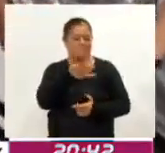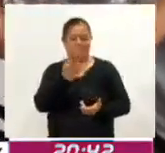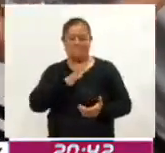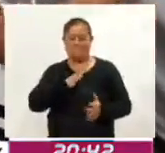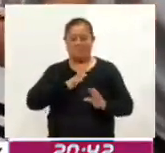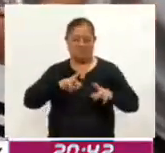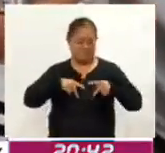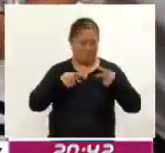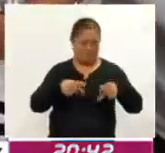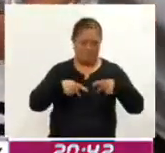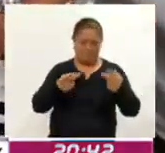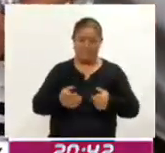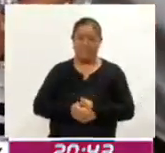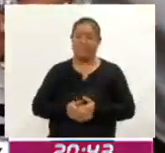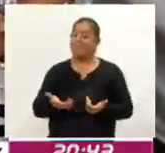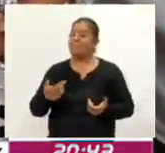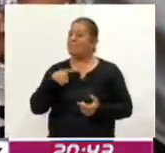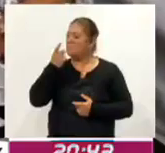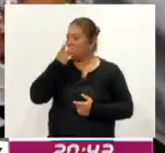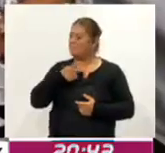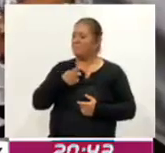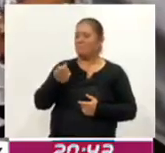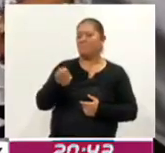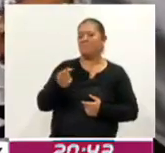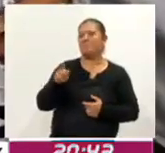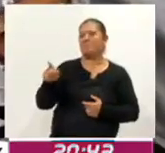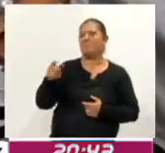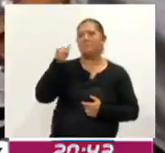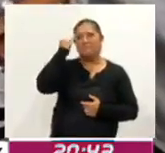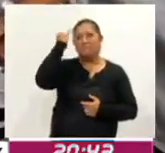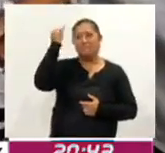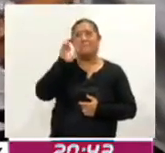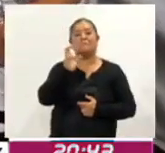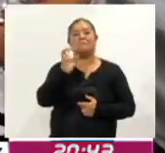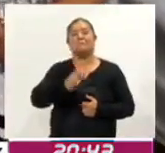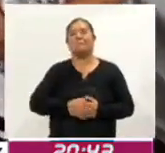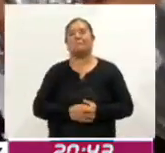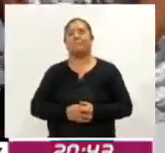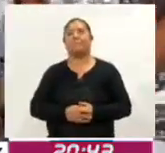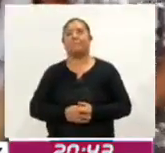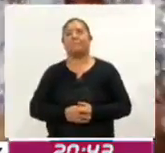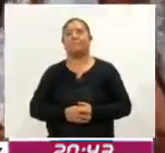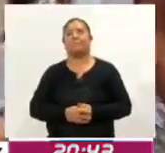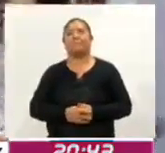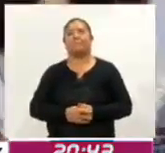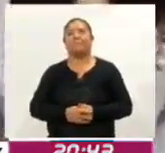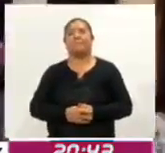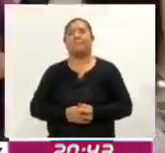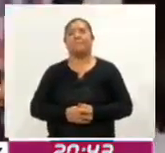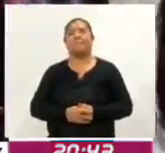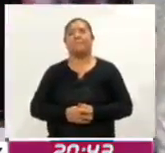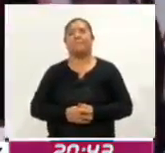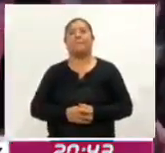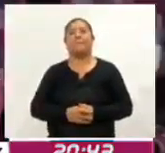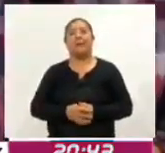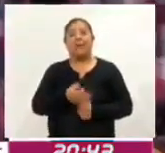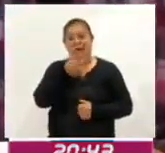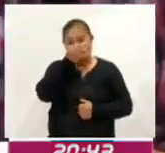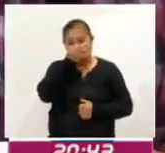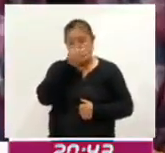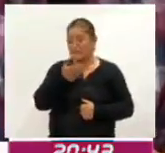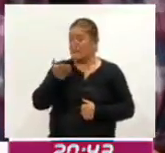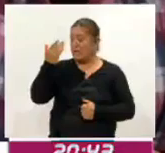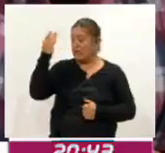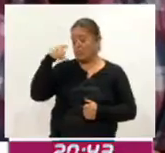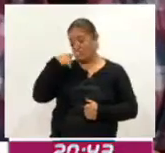Nos asonzamos. Bien, que nos platiquen un poco desde cuándo se creó este grupo. Ya, mira, fíjate que ya casi 4 décadas es lo que hemos venido